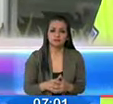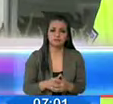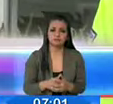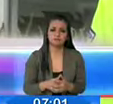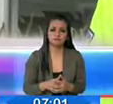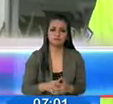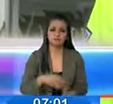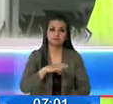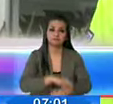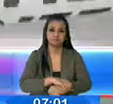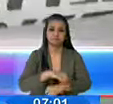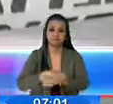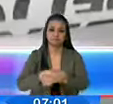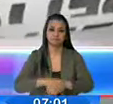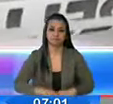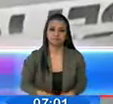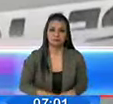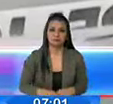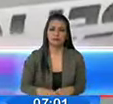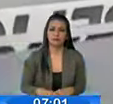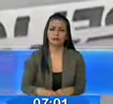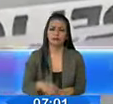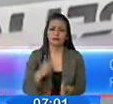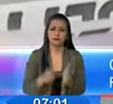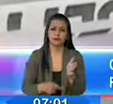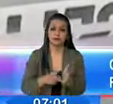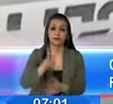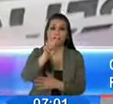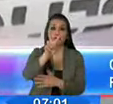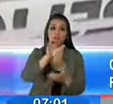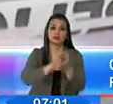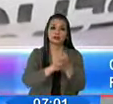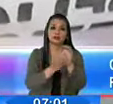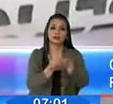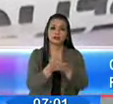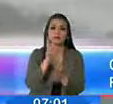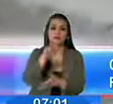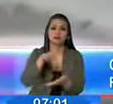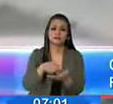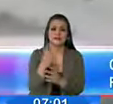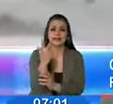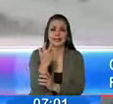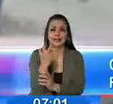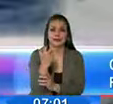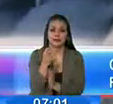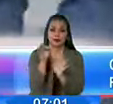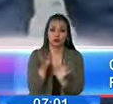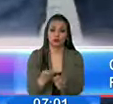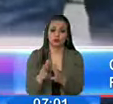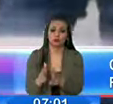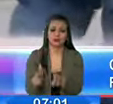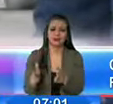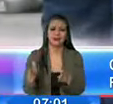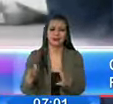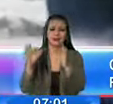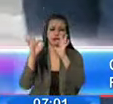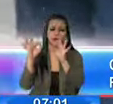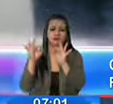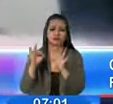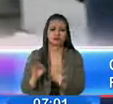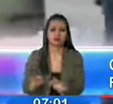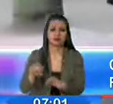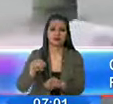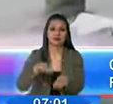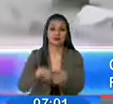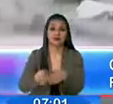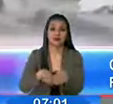y luego detenidos. El crimen ocurrió el 2 de noviembre del 2013. La víctima habría sido atacada en el parqueadero de un nightclub ubicado en la ciudad de